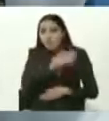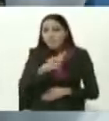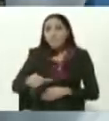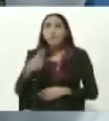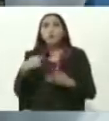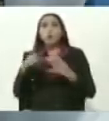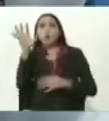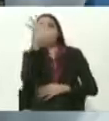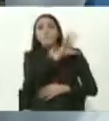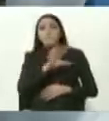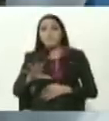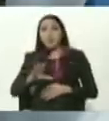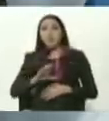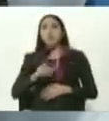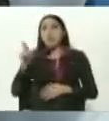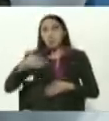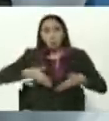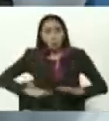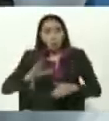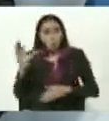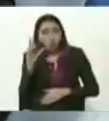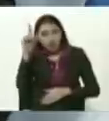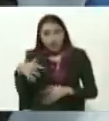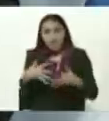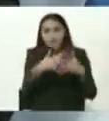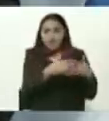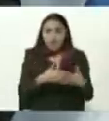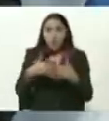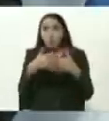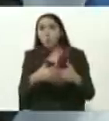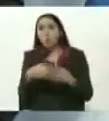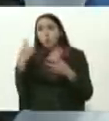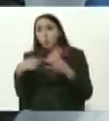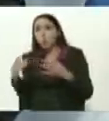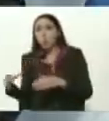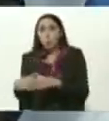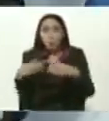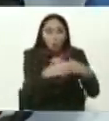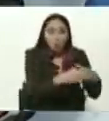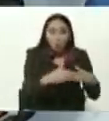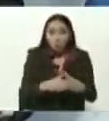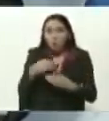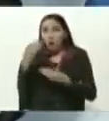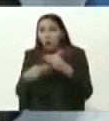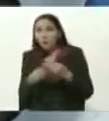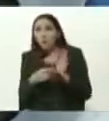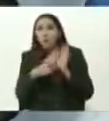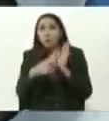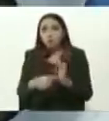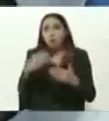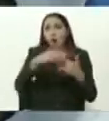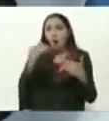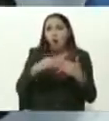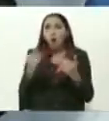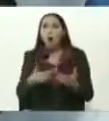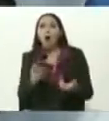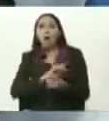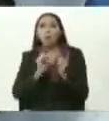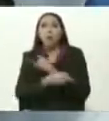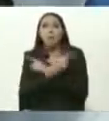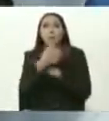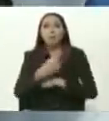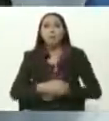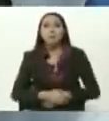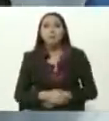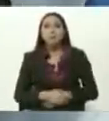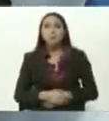extranjeras, colombianos y estadounidenses, a cambio de dádivas en moneda extranjera.